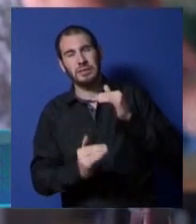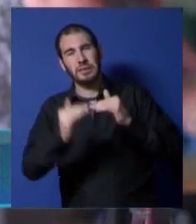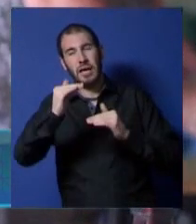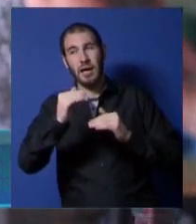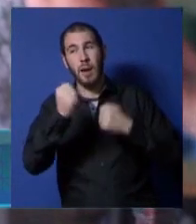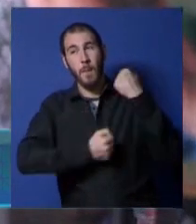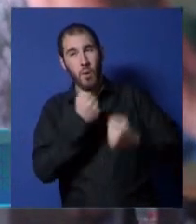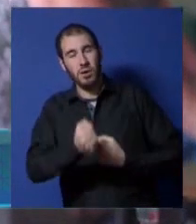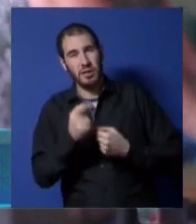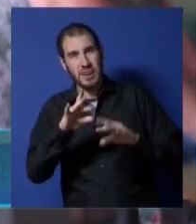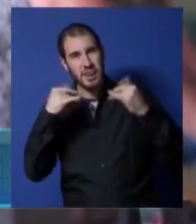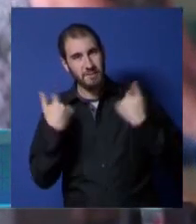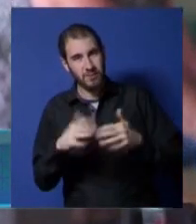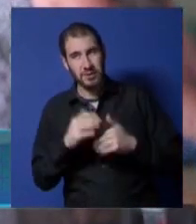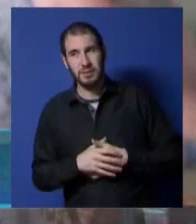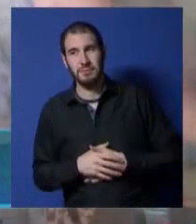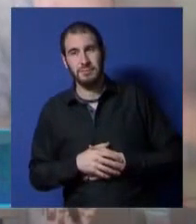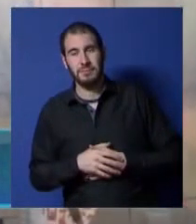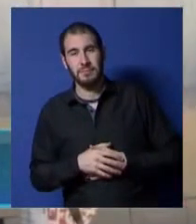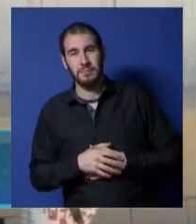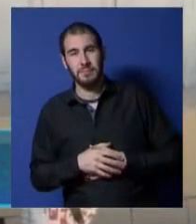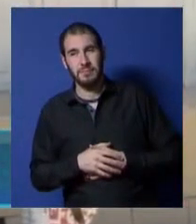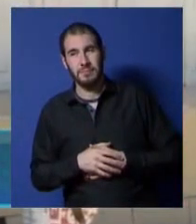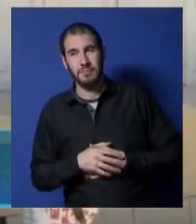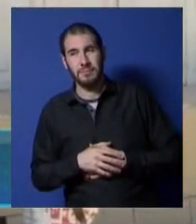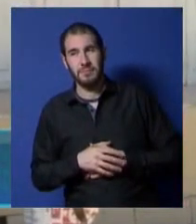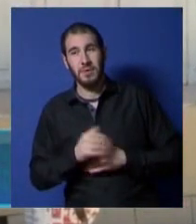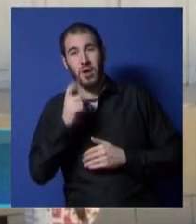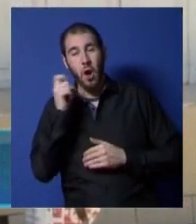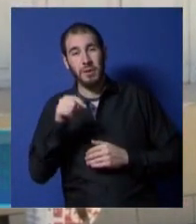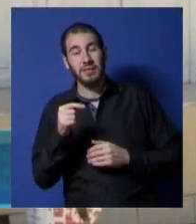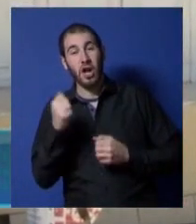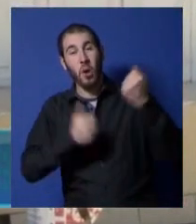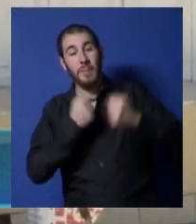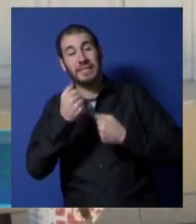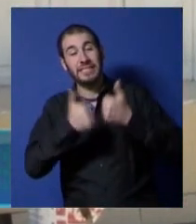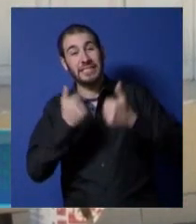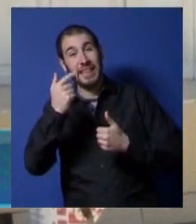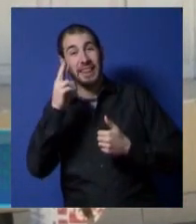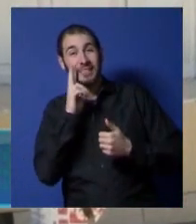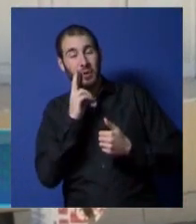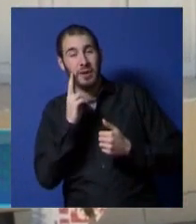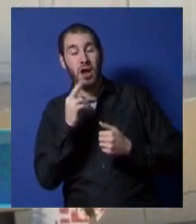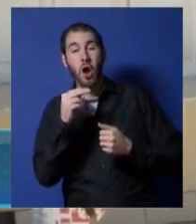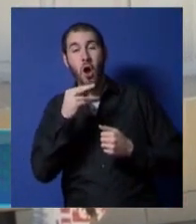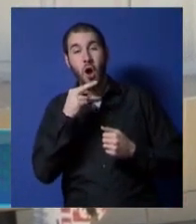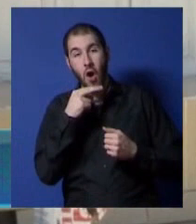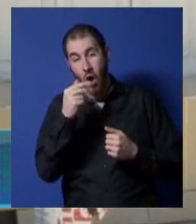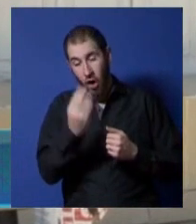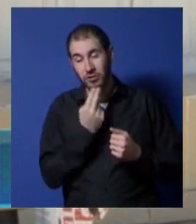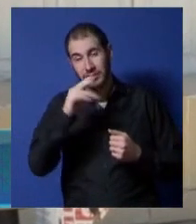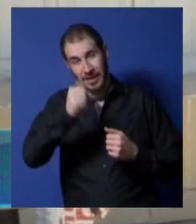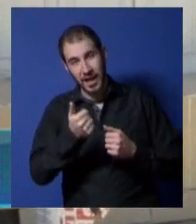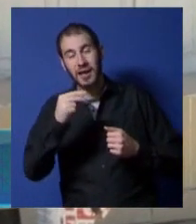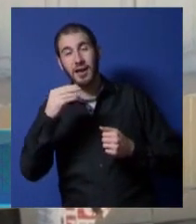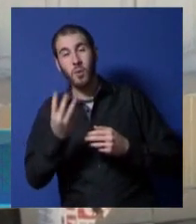desde lo boxístico es muy difícil. Uh-huh. Él realizó 19 combates. Fueron 11 derrotas, 4